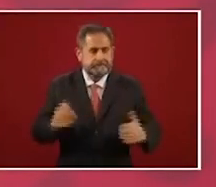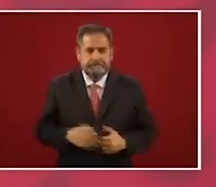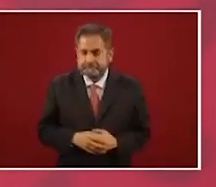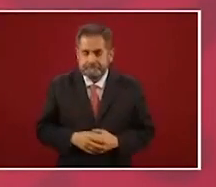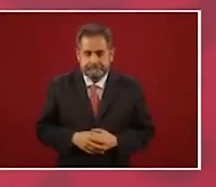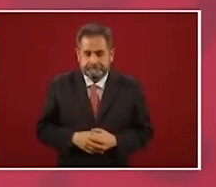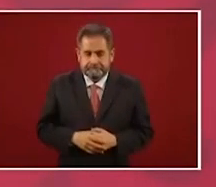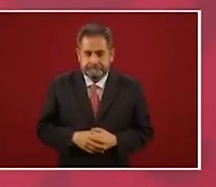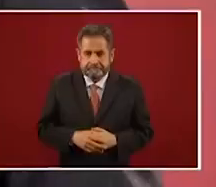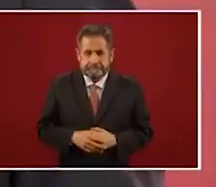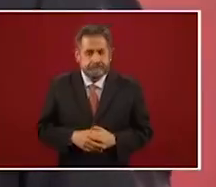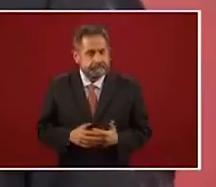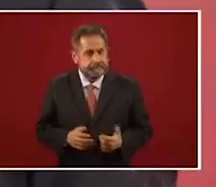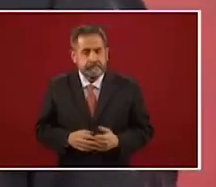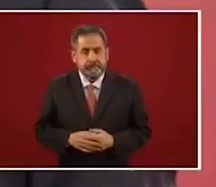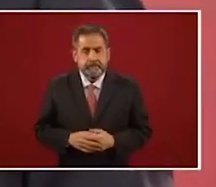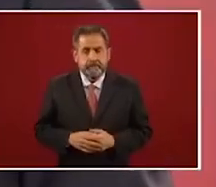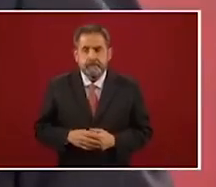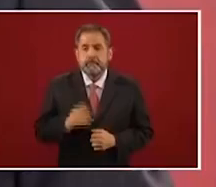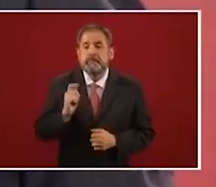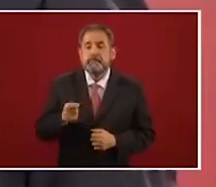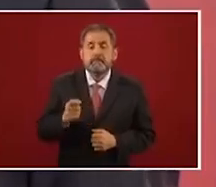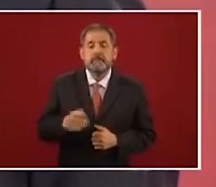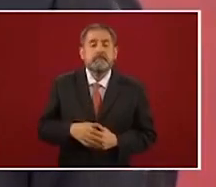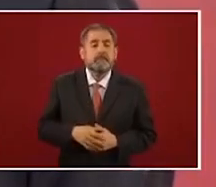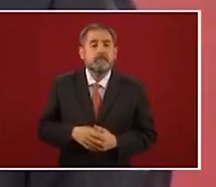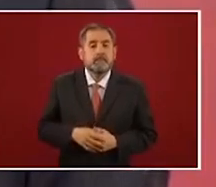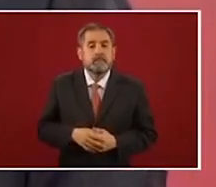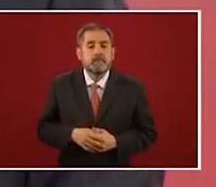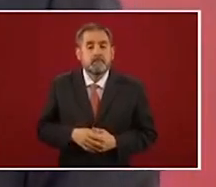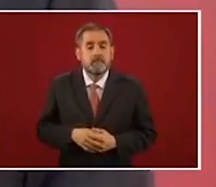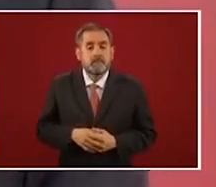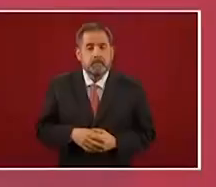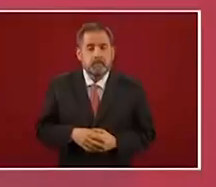La solicitud de